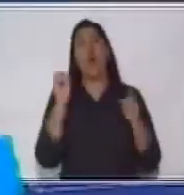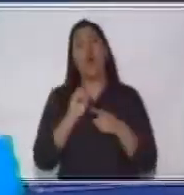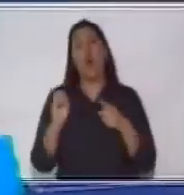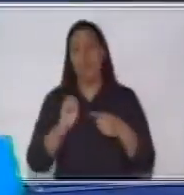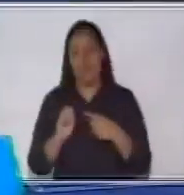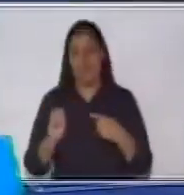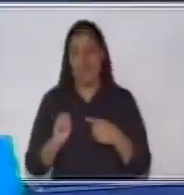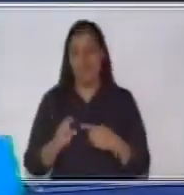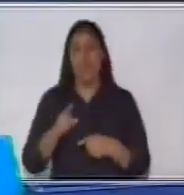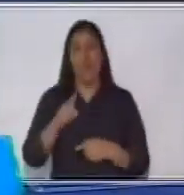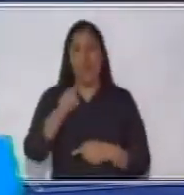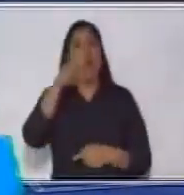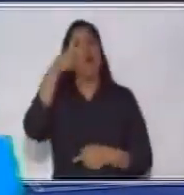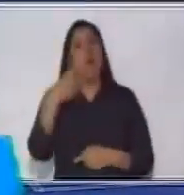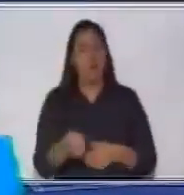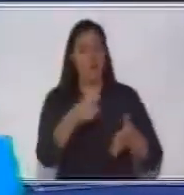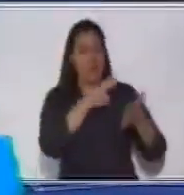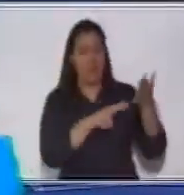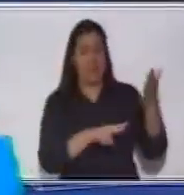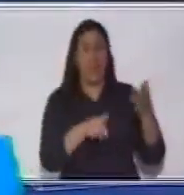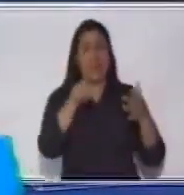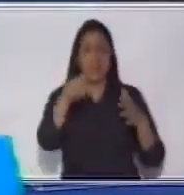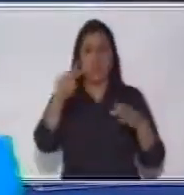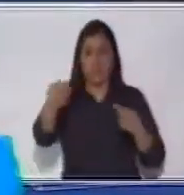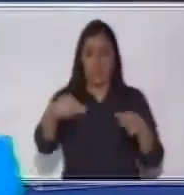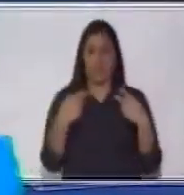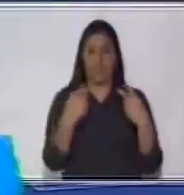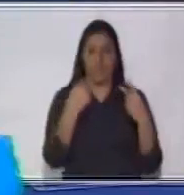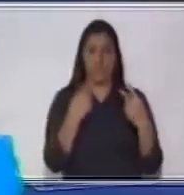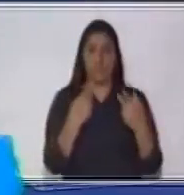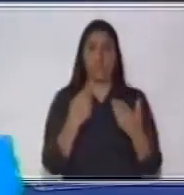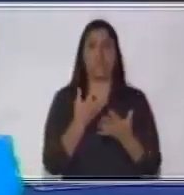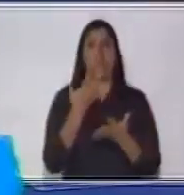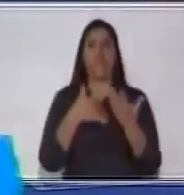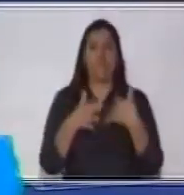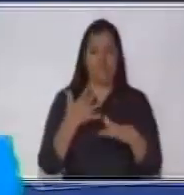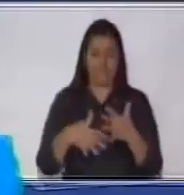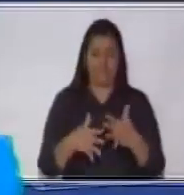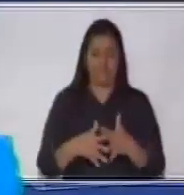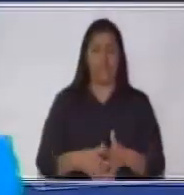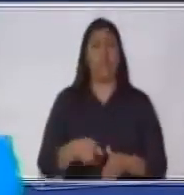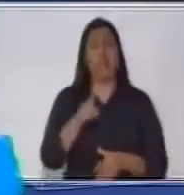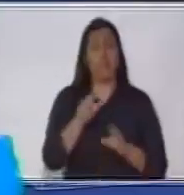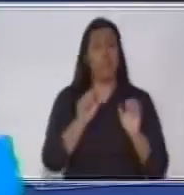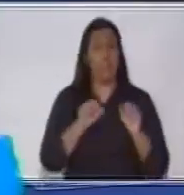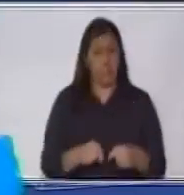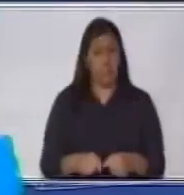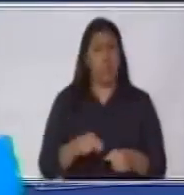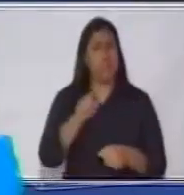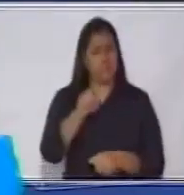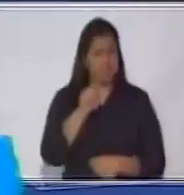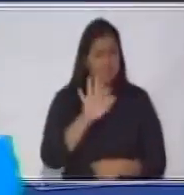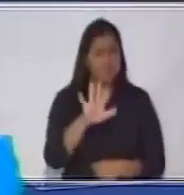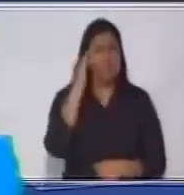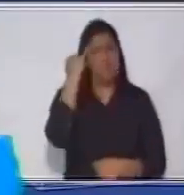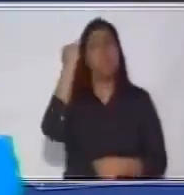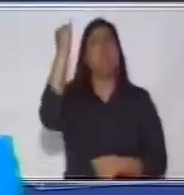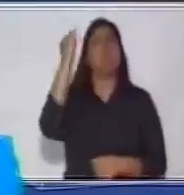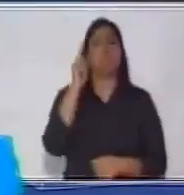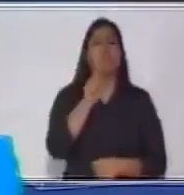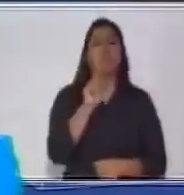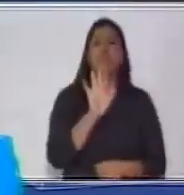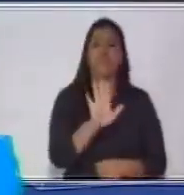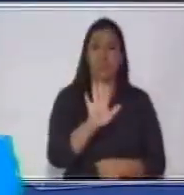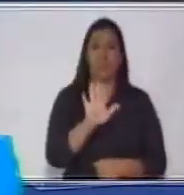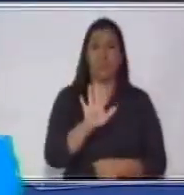que tú escuches los sonidos y a partir de esto tú ya puedas escribir una retahíla. ¿A partir de